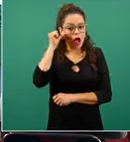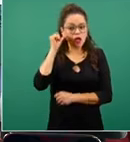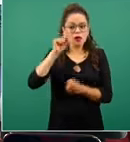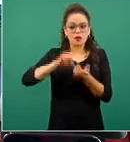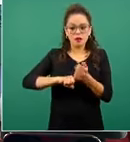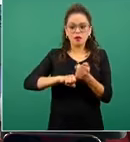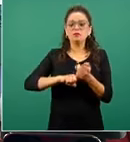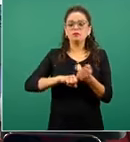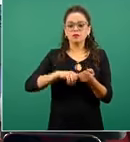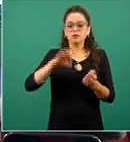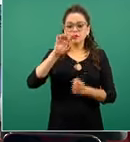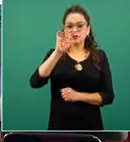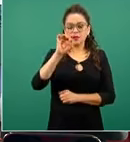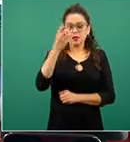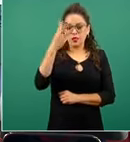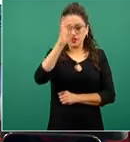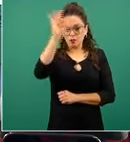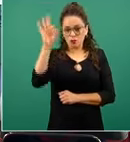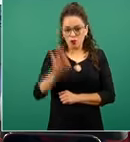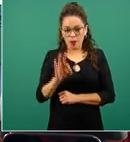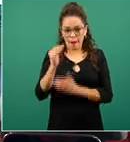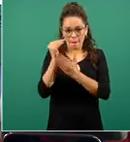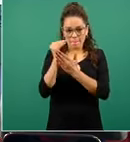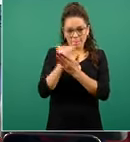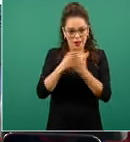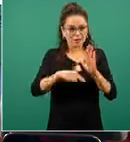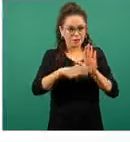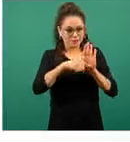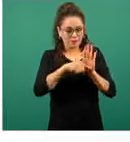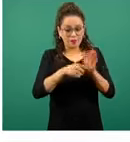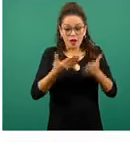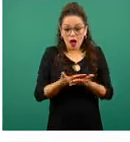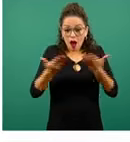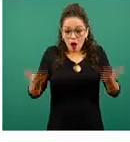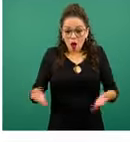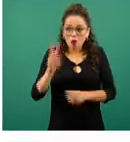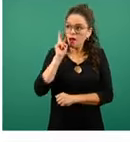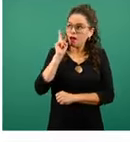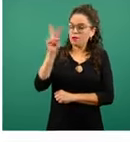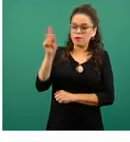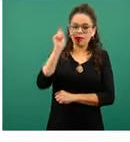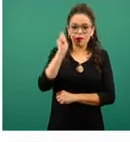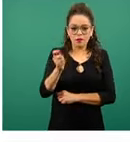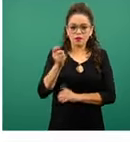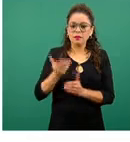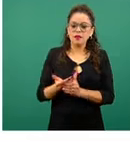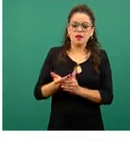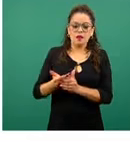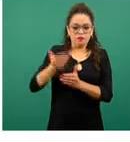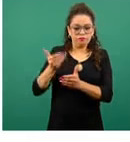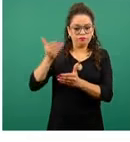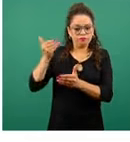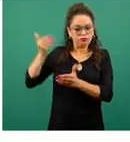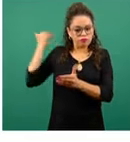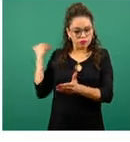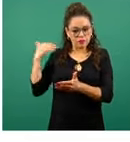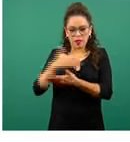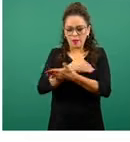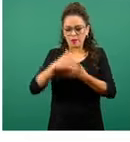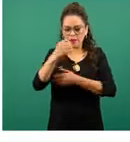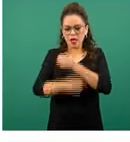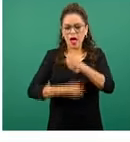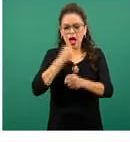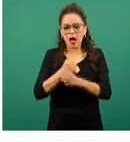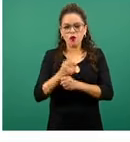menos 33%. Pueden ustedes notar en relación a reducciones previas que tuvimos a mediados del año pasado,